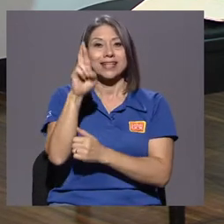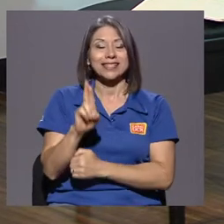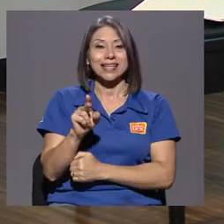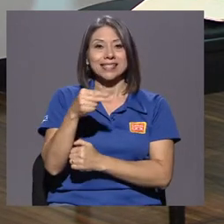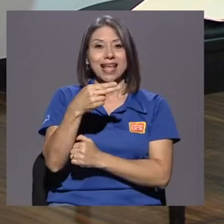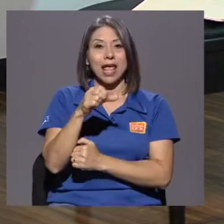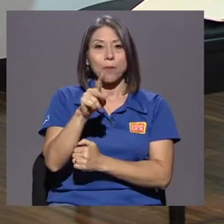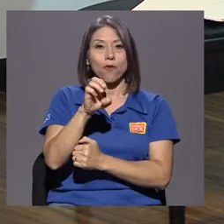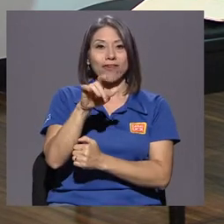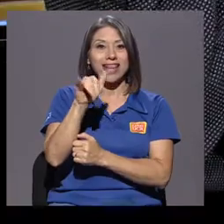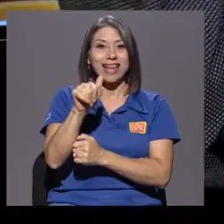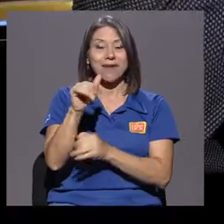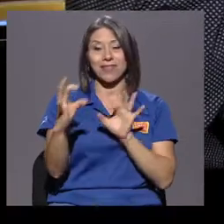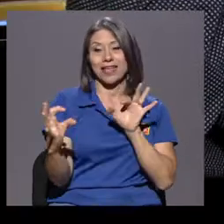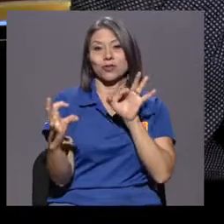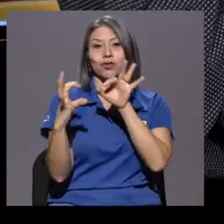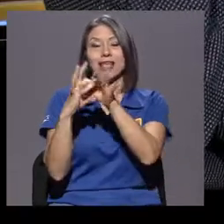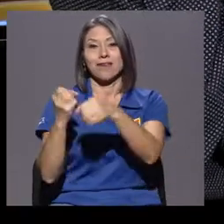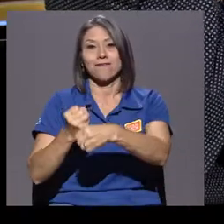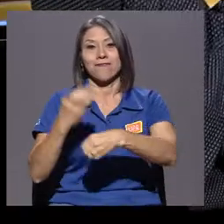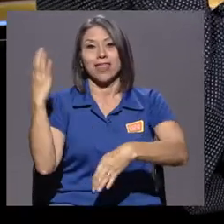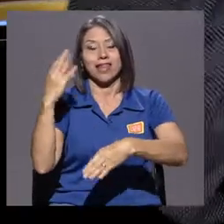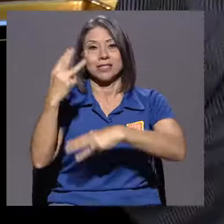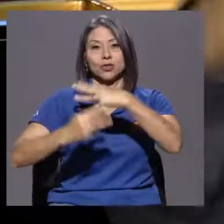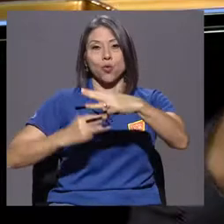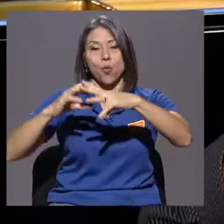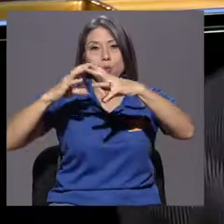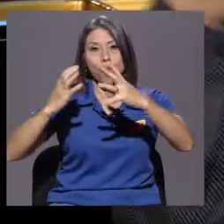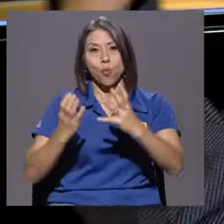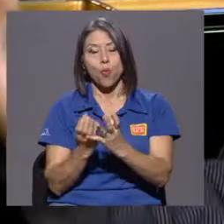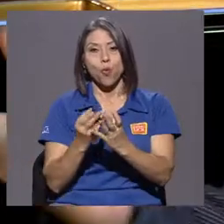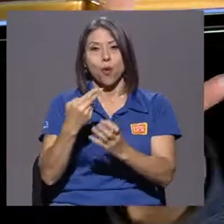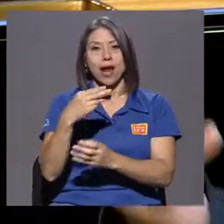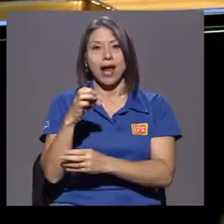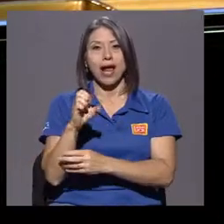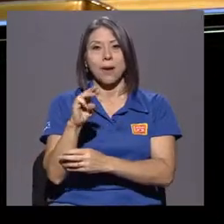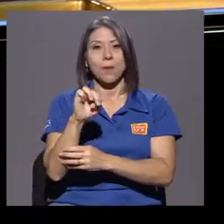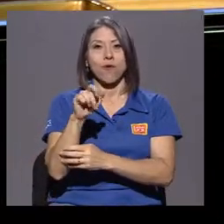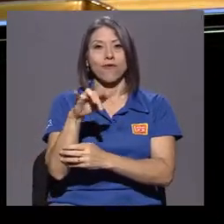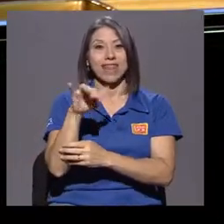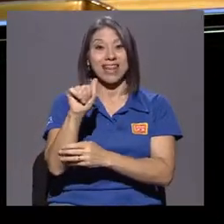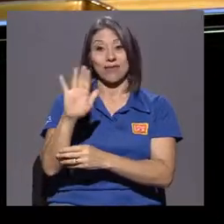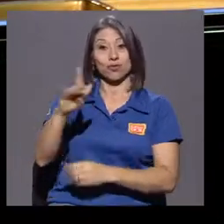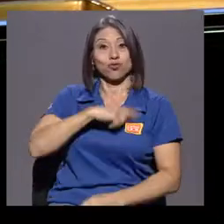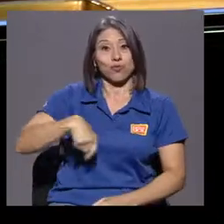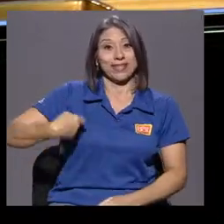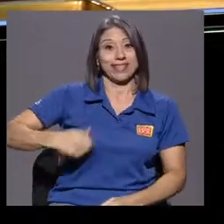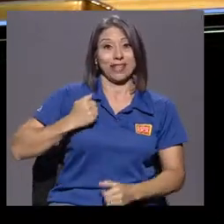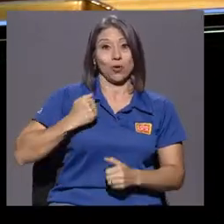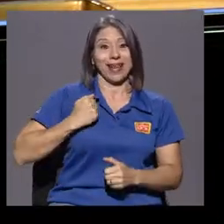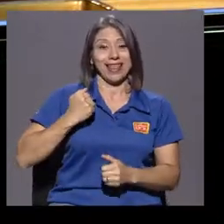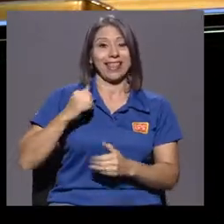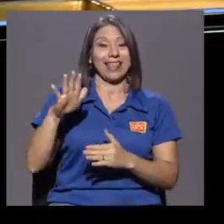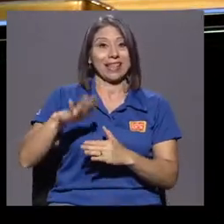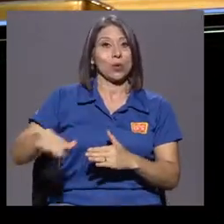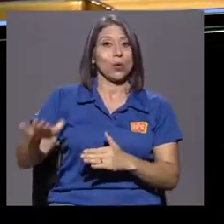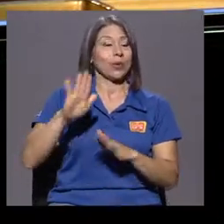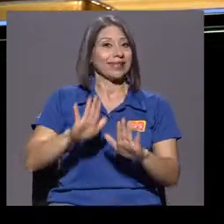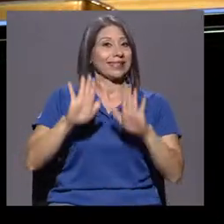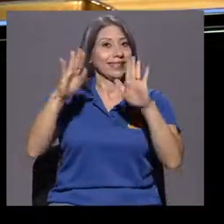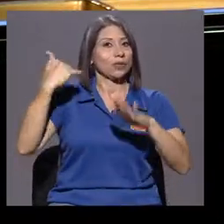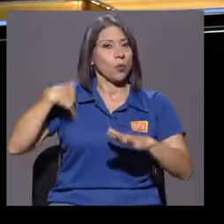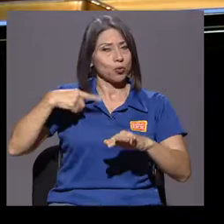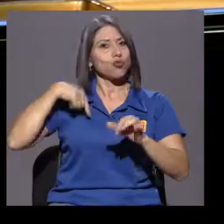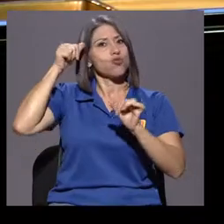asociada a la federación mundial de la hemofilia cuyo presidente era un canadiense de montreal magnífico hombre lo